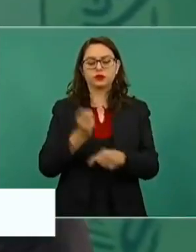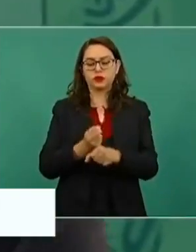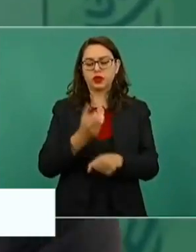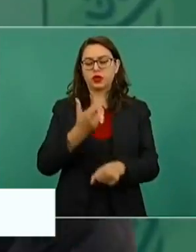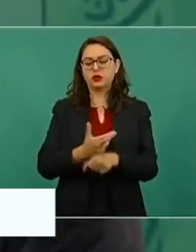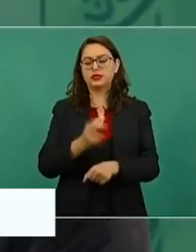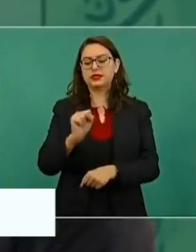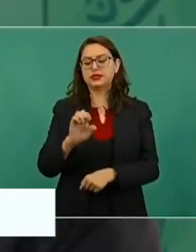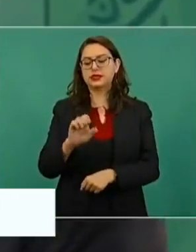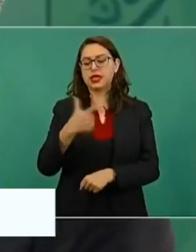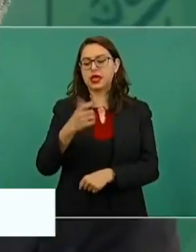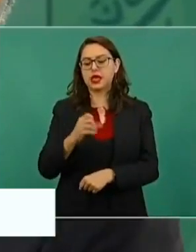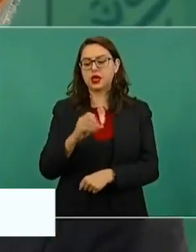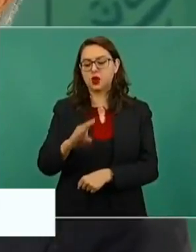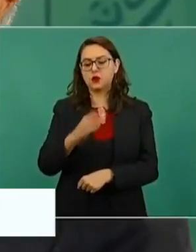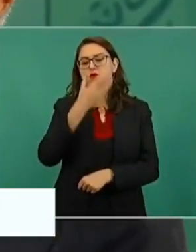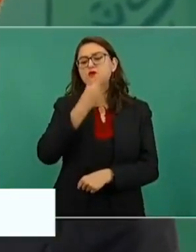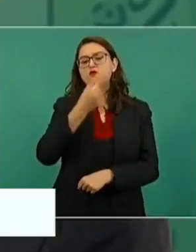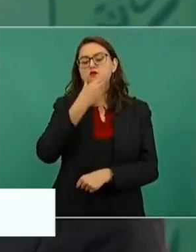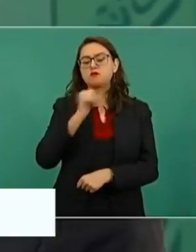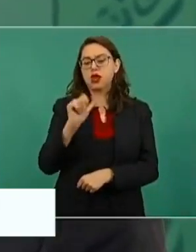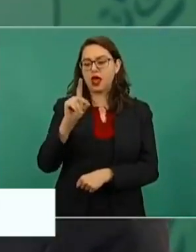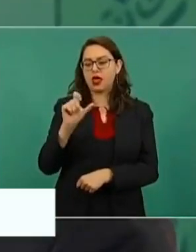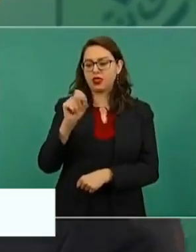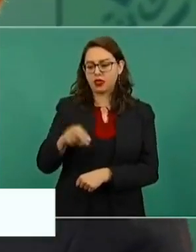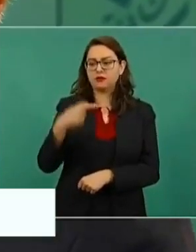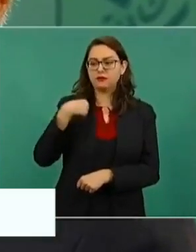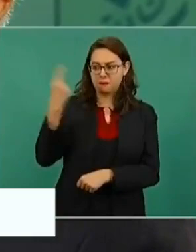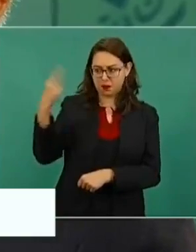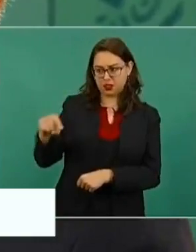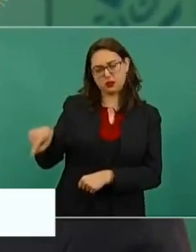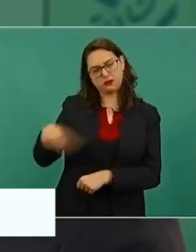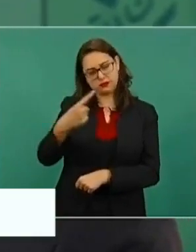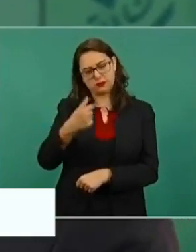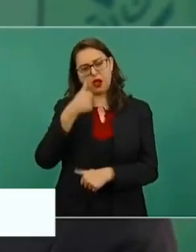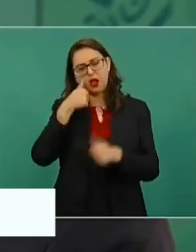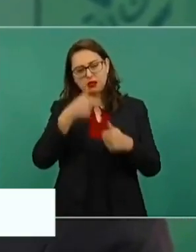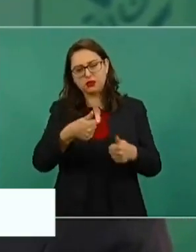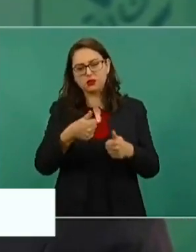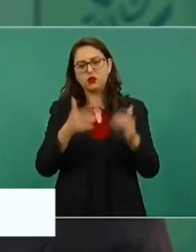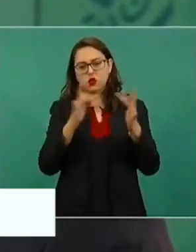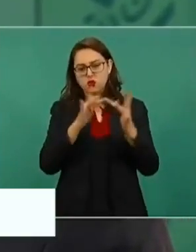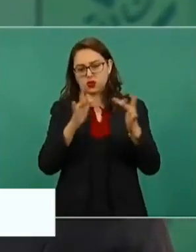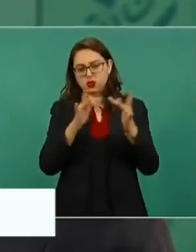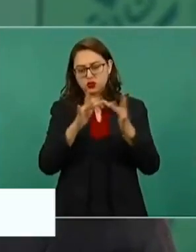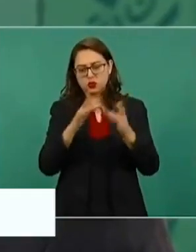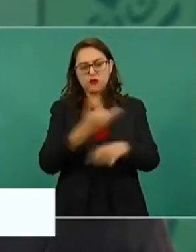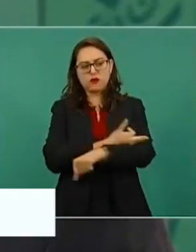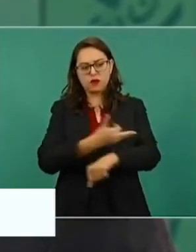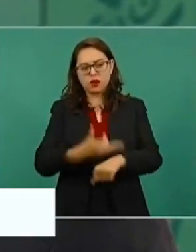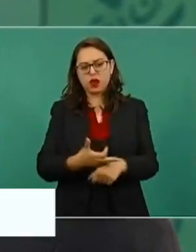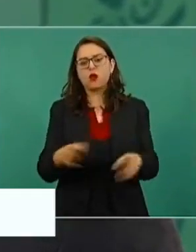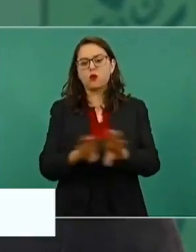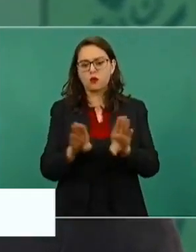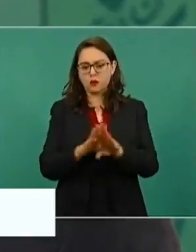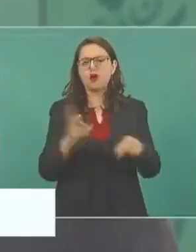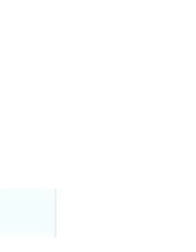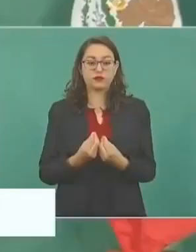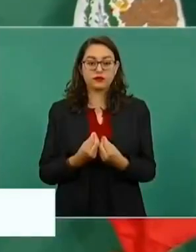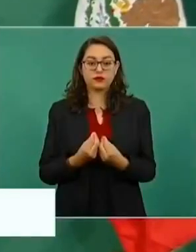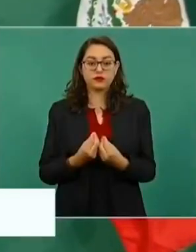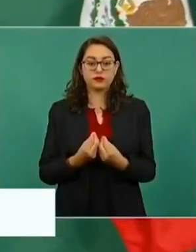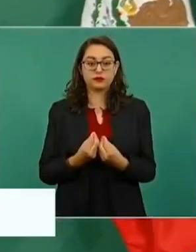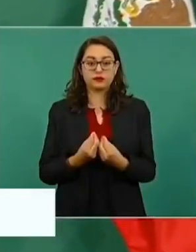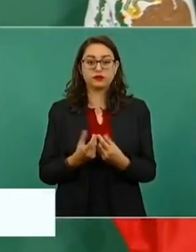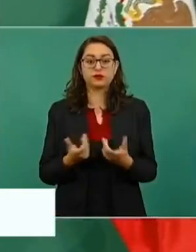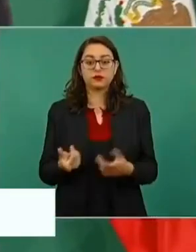esto, el mandatario federal, durante su conferencia matutina a medios, dio a conocer que en colaboración con la Secretaría de Gobernación se revisará el caso.